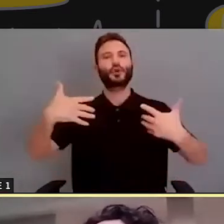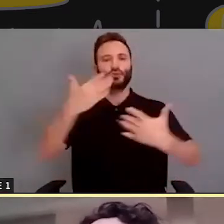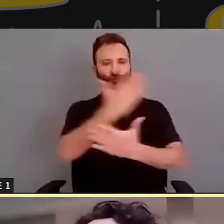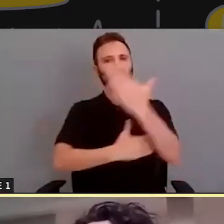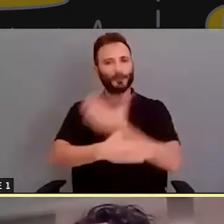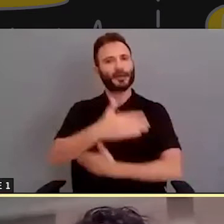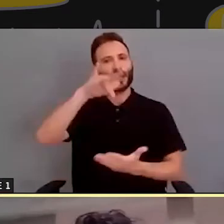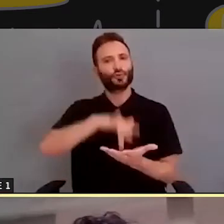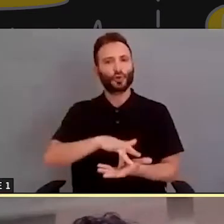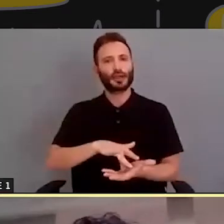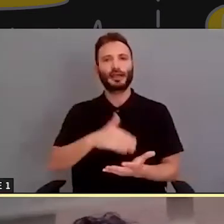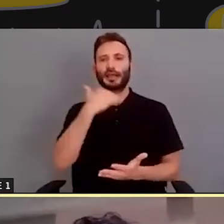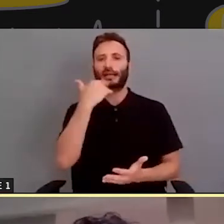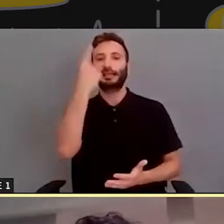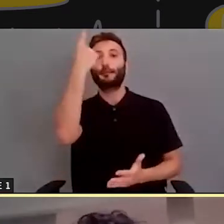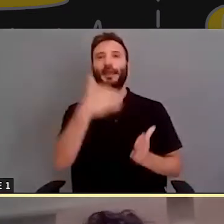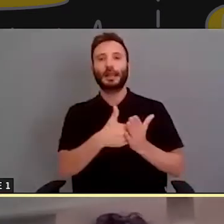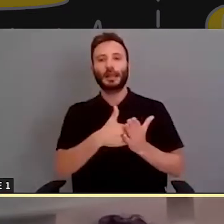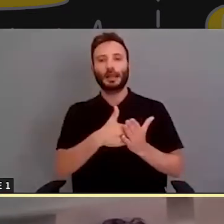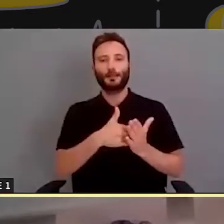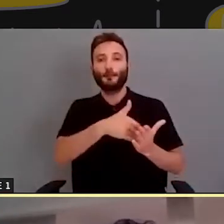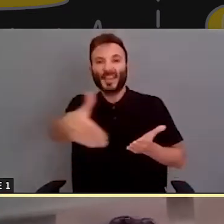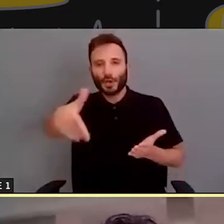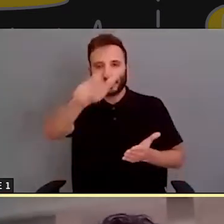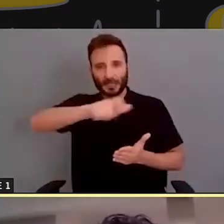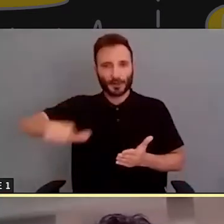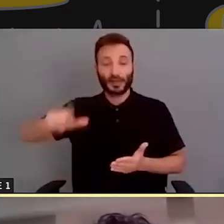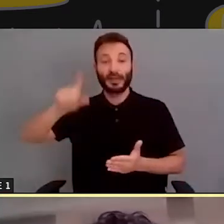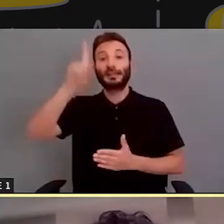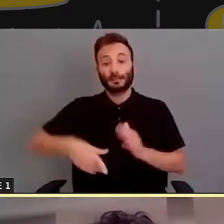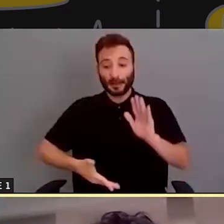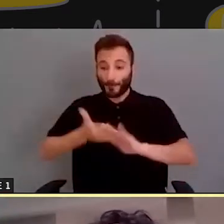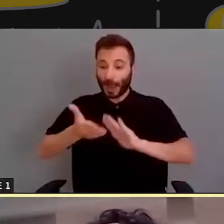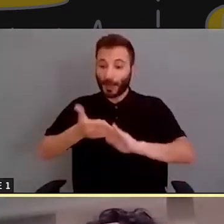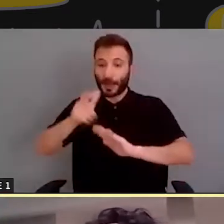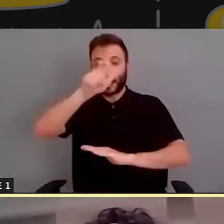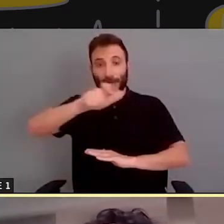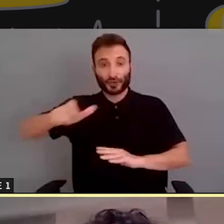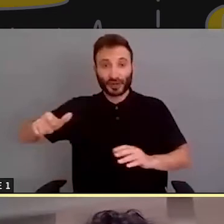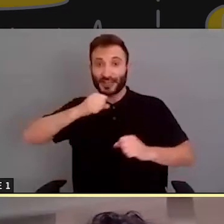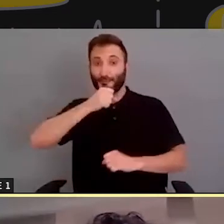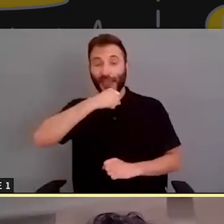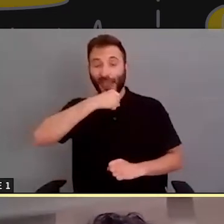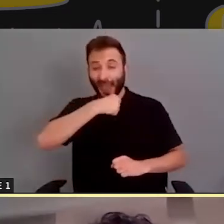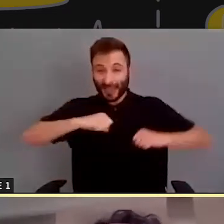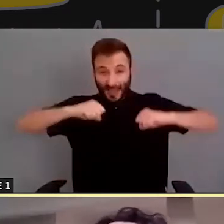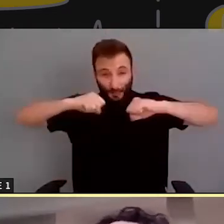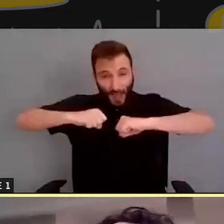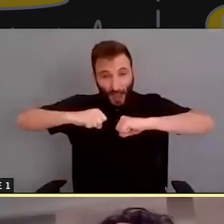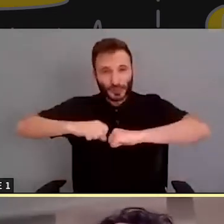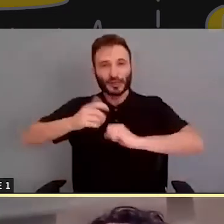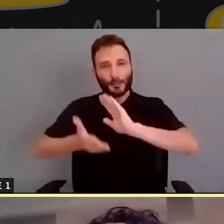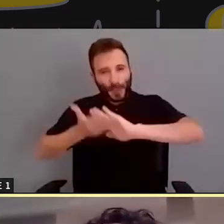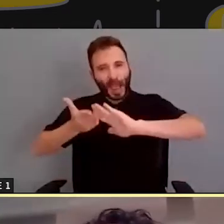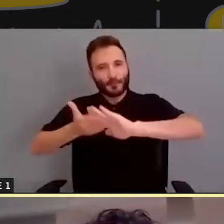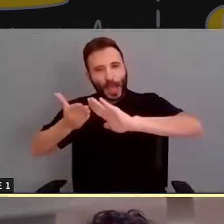esos 1.000 millones de personas que comentaba, y que ese envejecimiento de la población pues, va a llevarnos a que